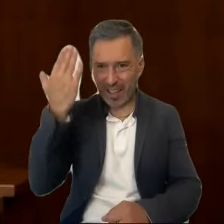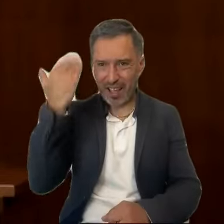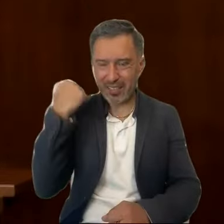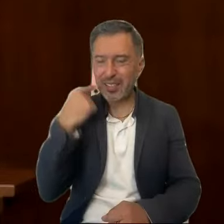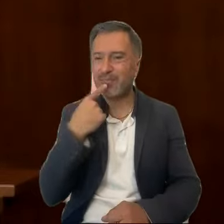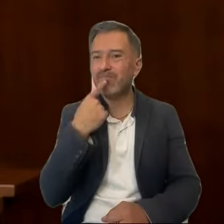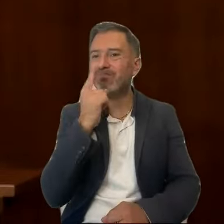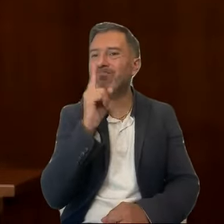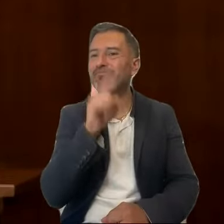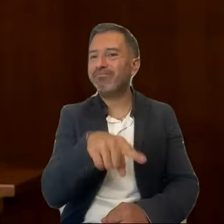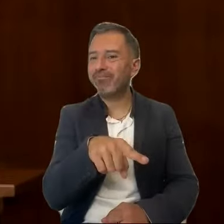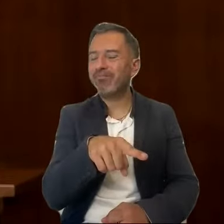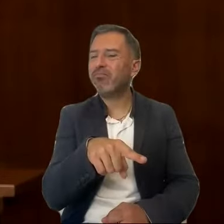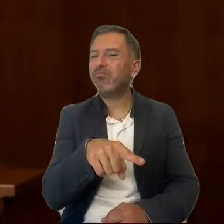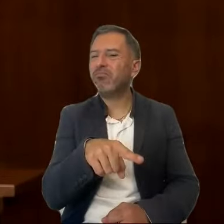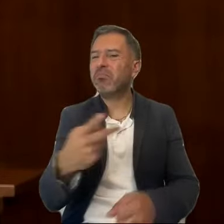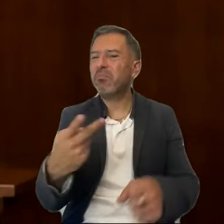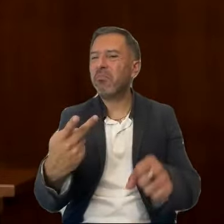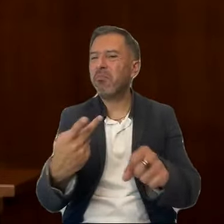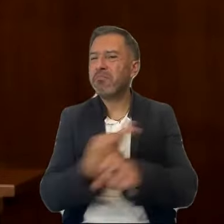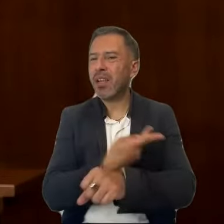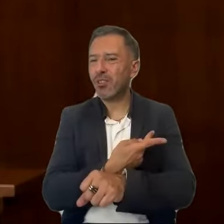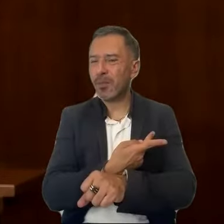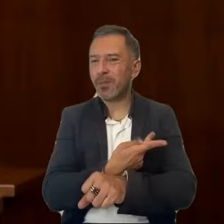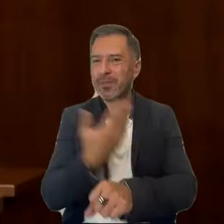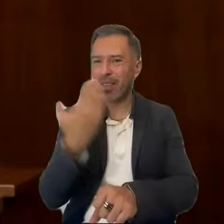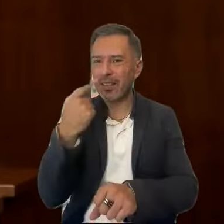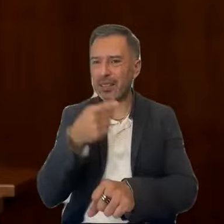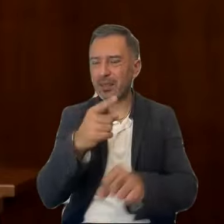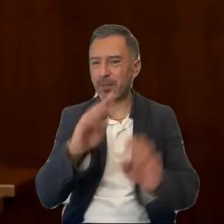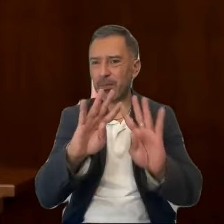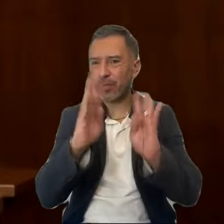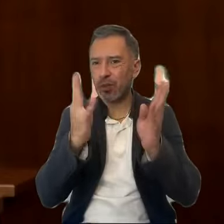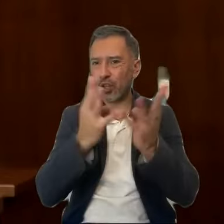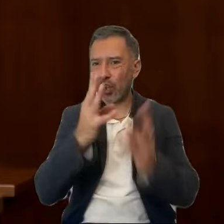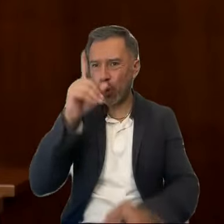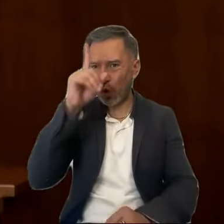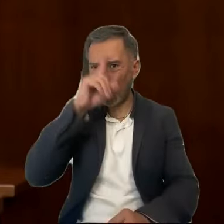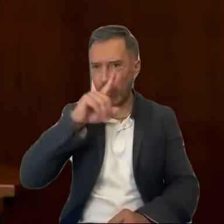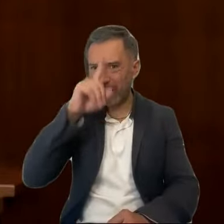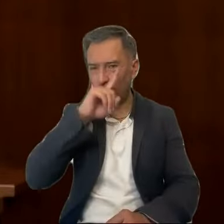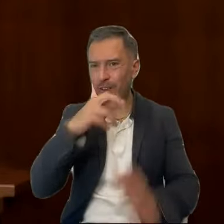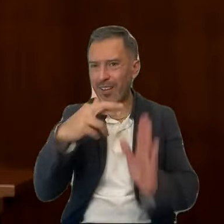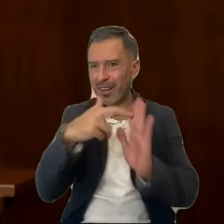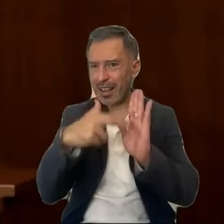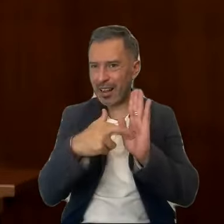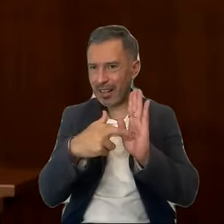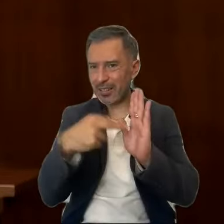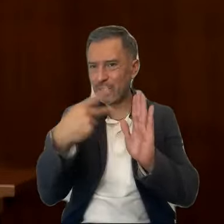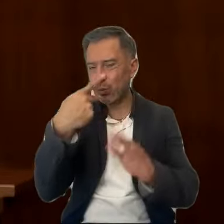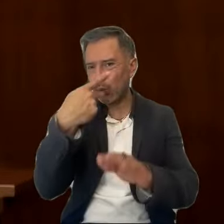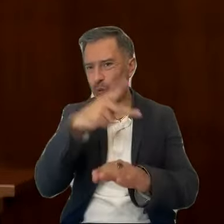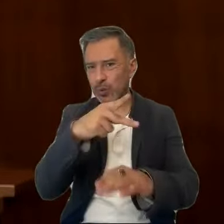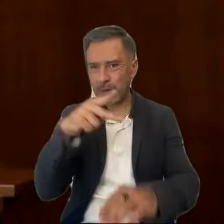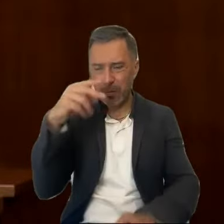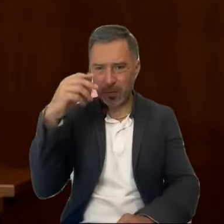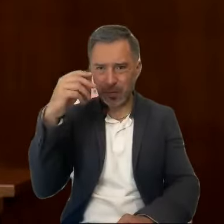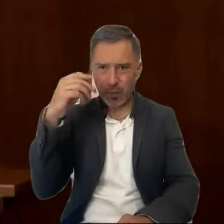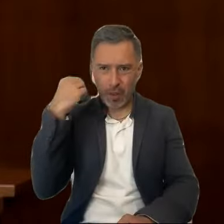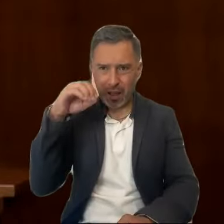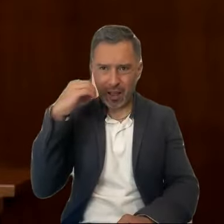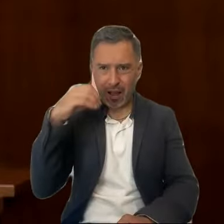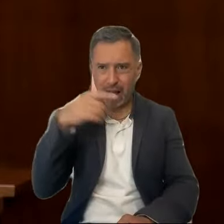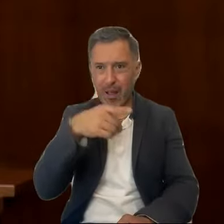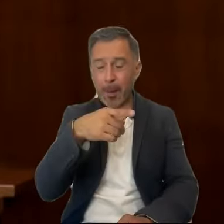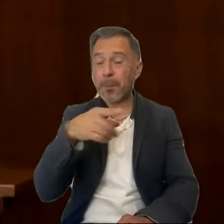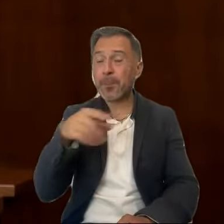específicamente la que se dio con el Consejo Regulador del Mezcal de Oaxaca, al demandar a los